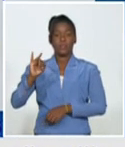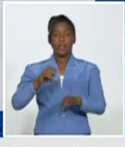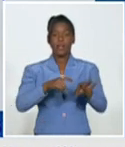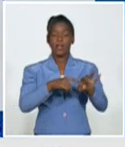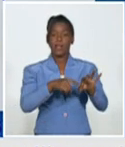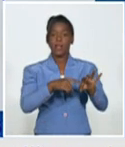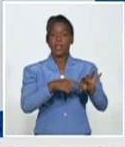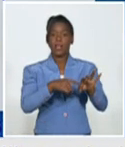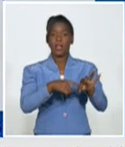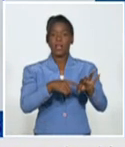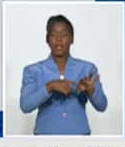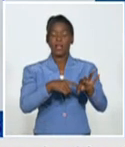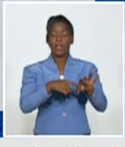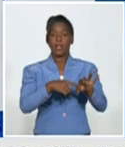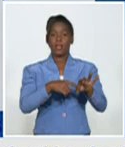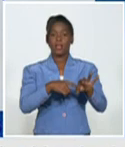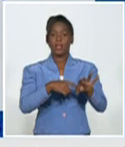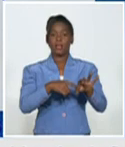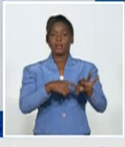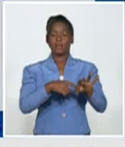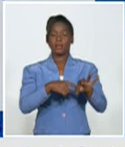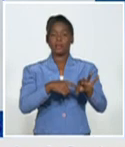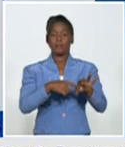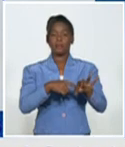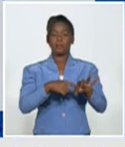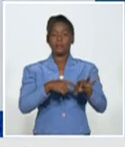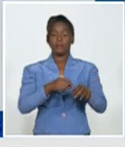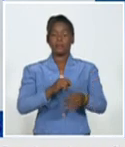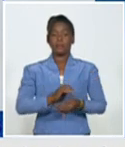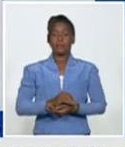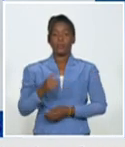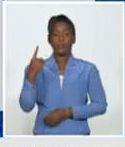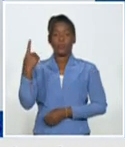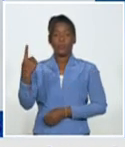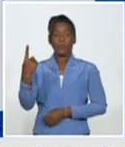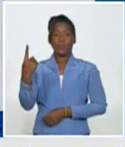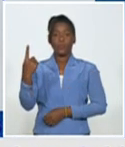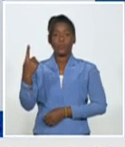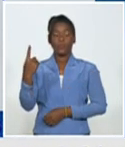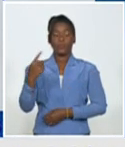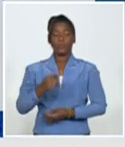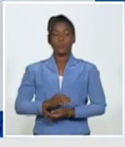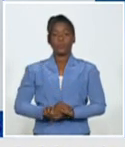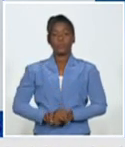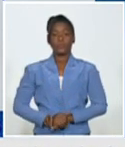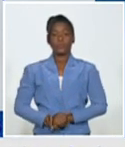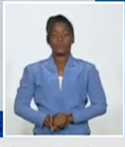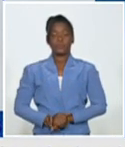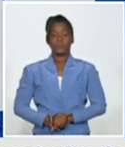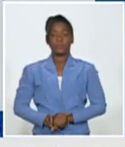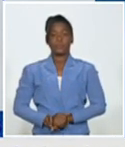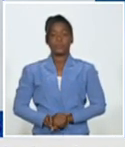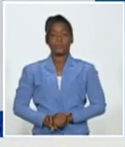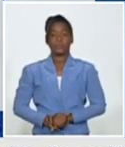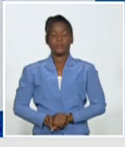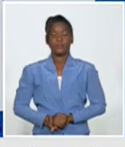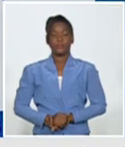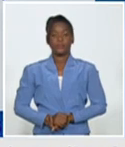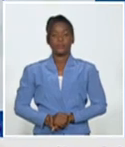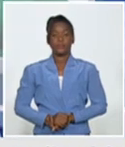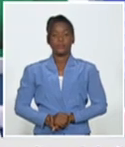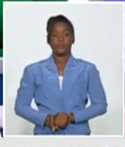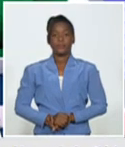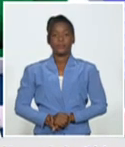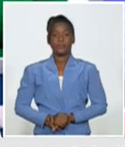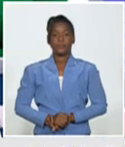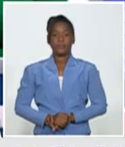especial Isla de la Juventud confirma un caso de COVID en el día de ayer. El sexo